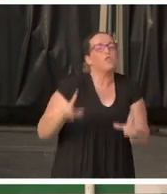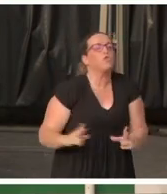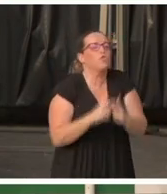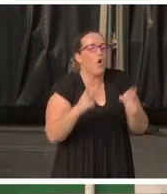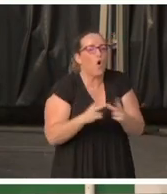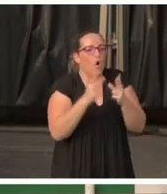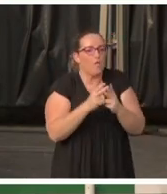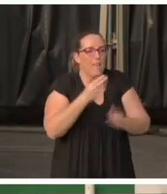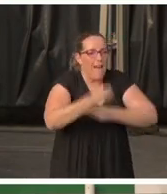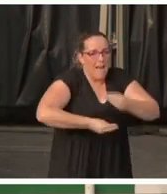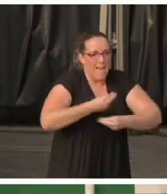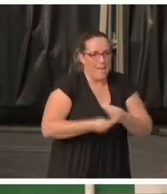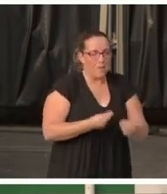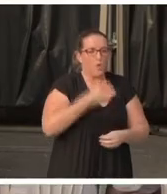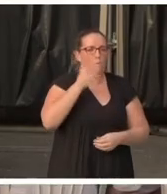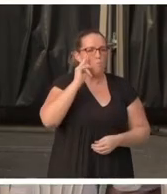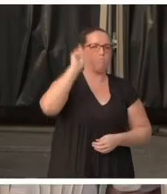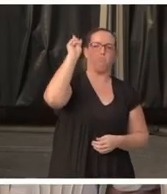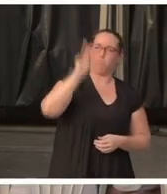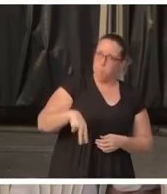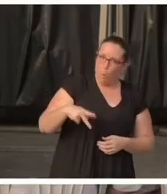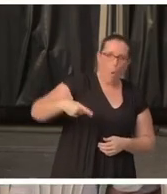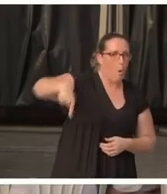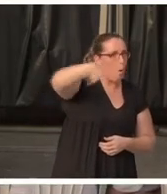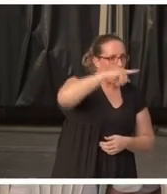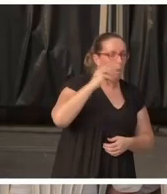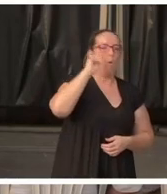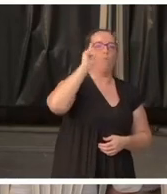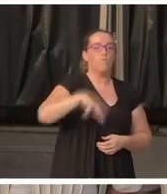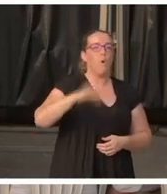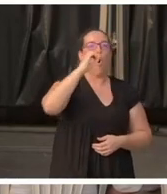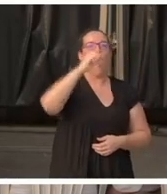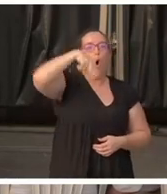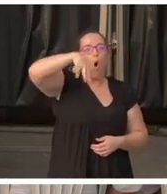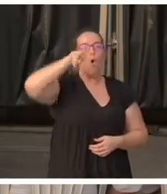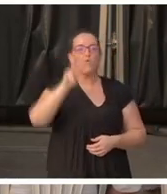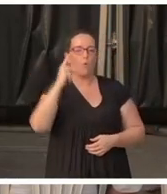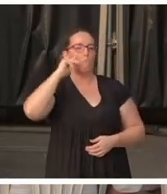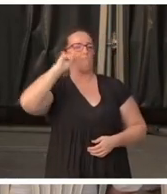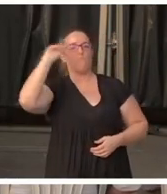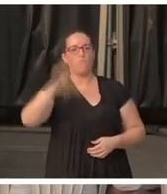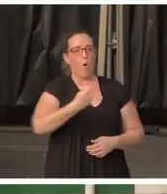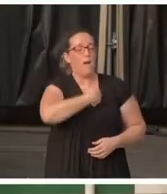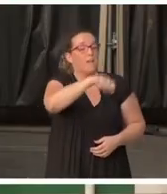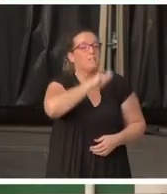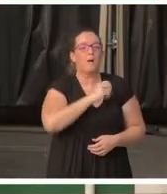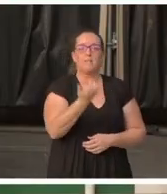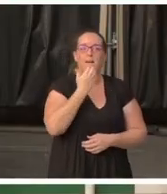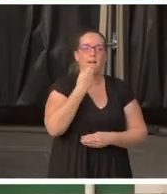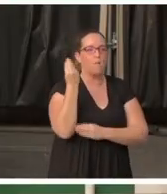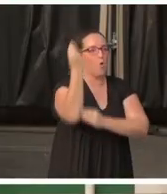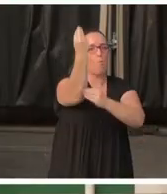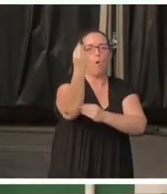sido reconocidos por todo el mundo. Las Naciones Unidas ha puesto a España como ejemplo